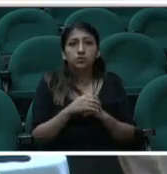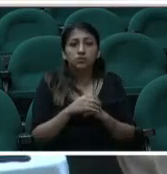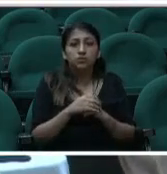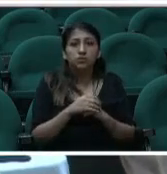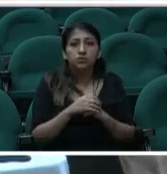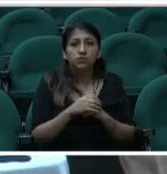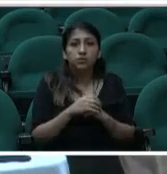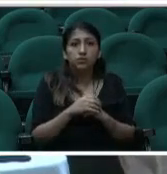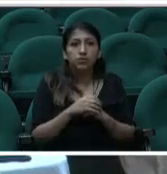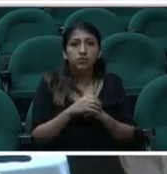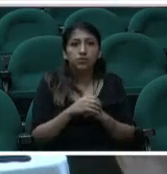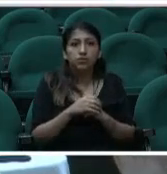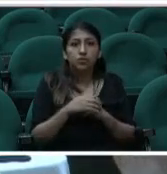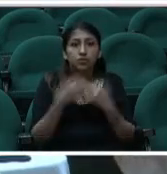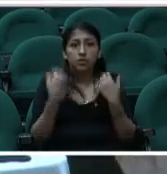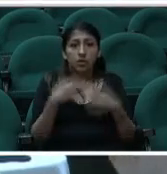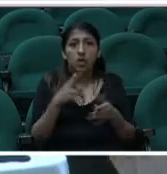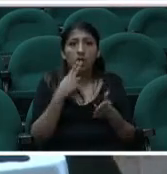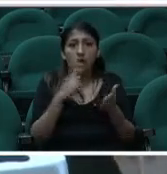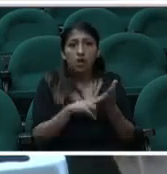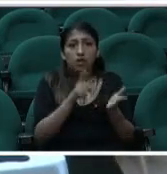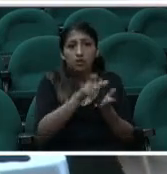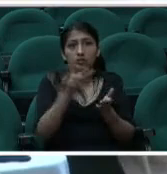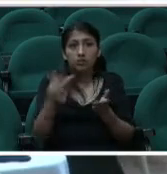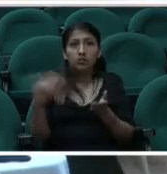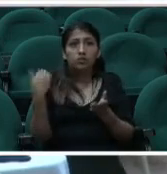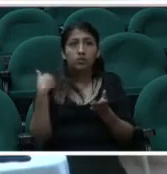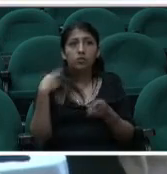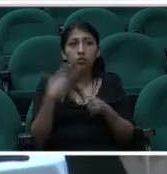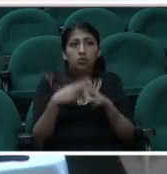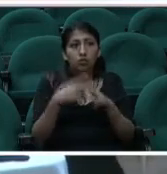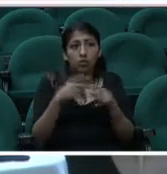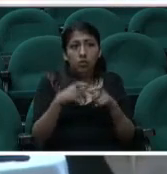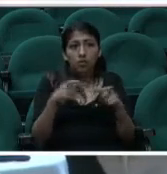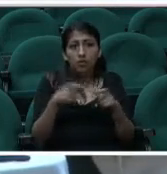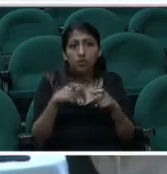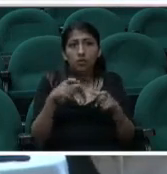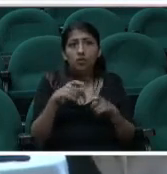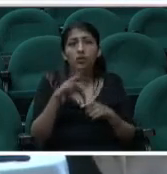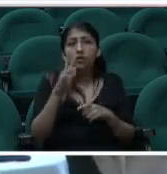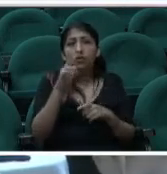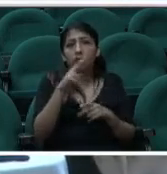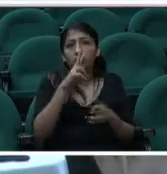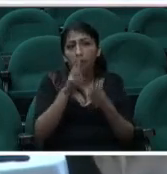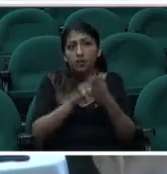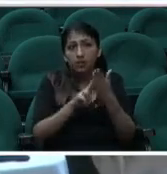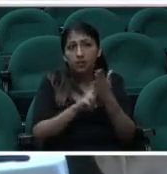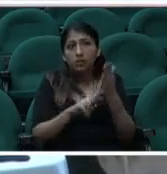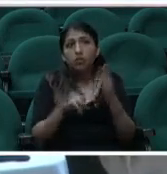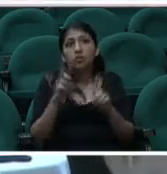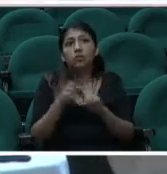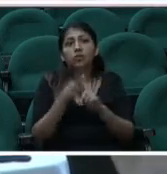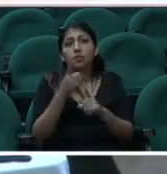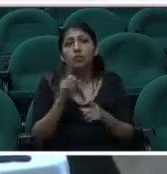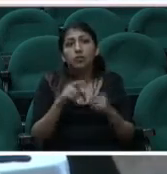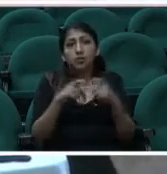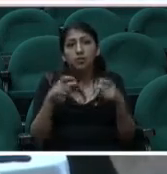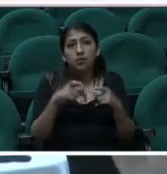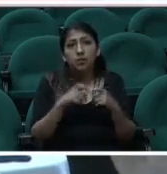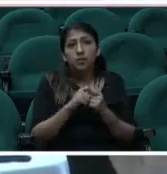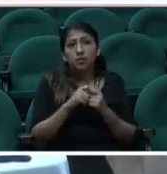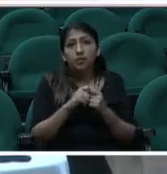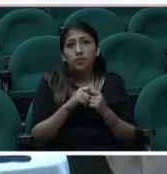oportunidad se ha entregado ya los sobres cada sobre tiene el nombre del candidato nelson va a dar lectura entonces empezamos nelson con el primer